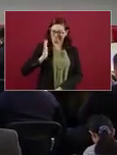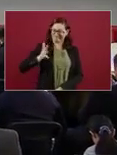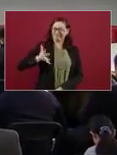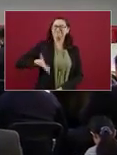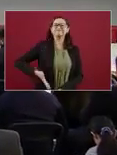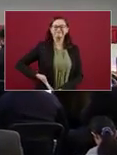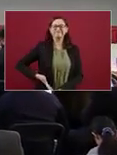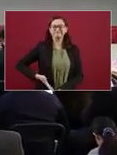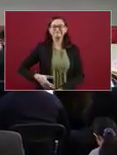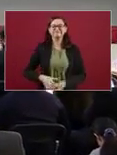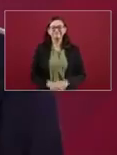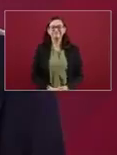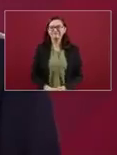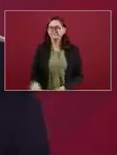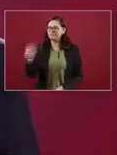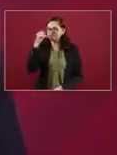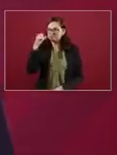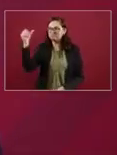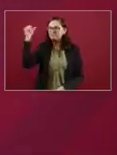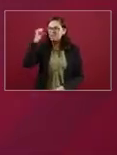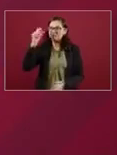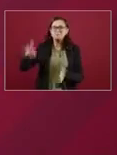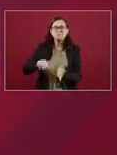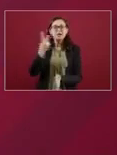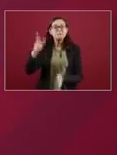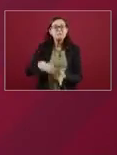lo que sucedió ayer. Es